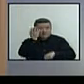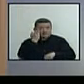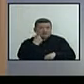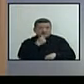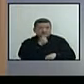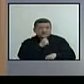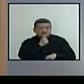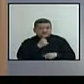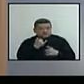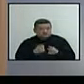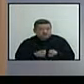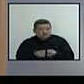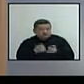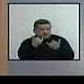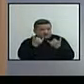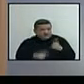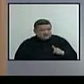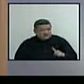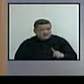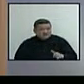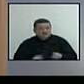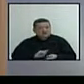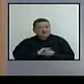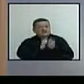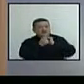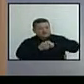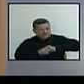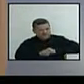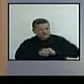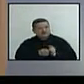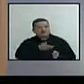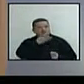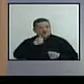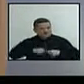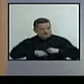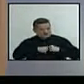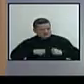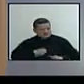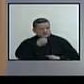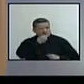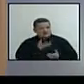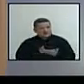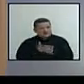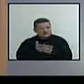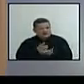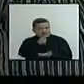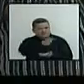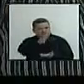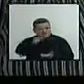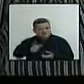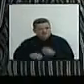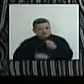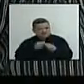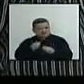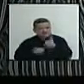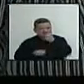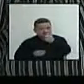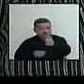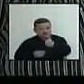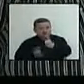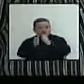estamos finalizando nos vaya renovando y preparando siempre mejor para el servicio de los hermanos. Oremos.